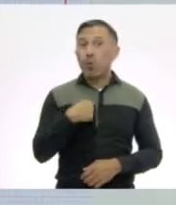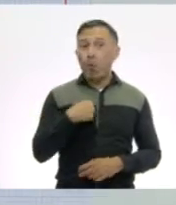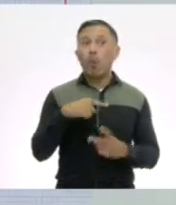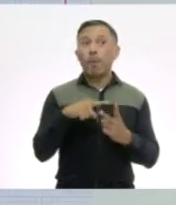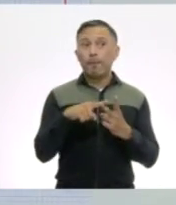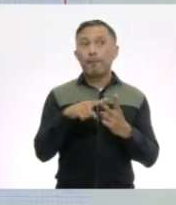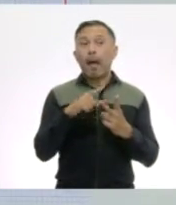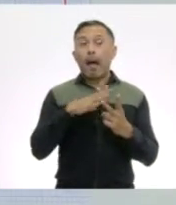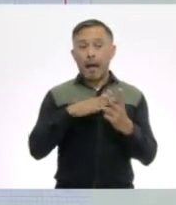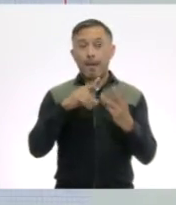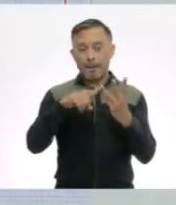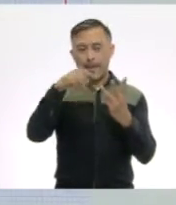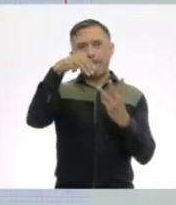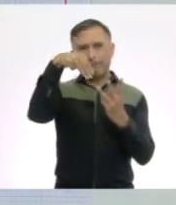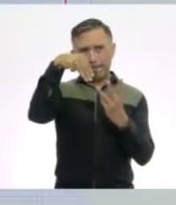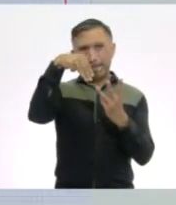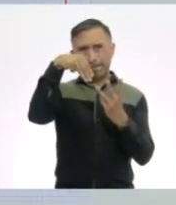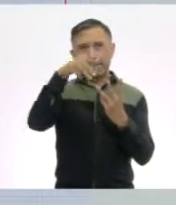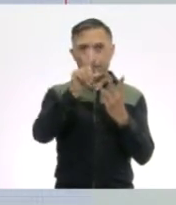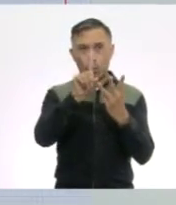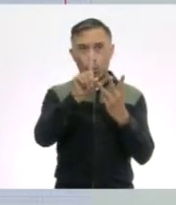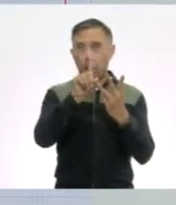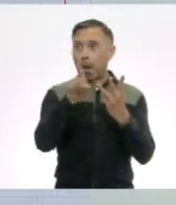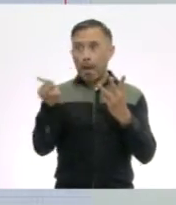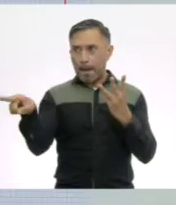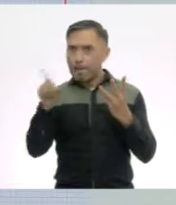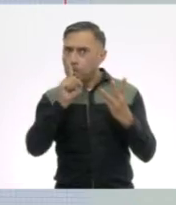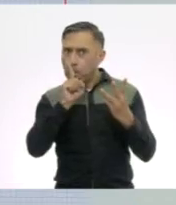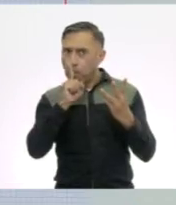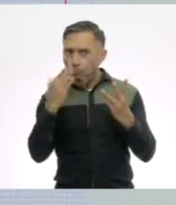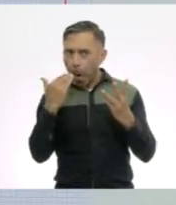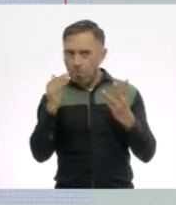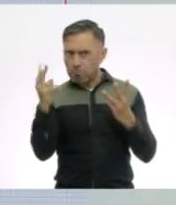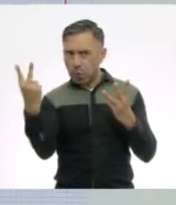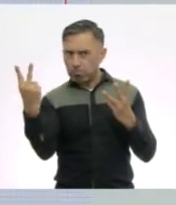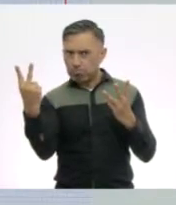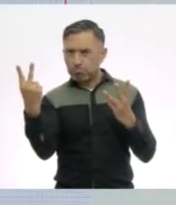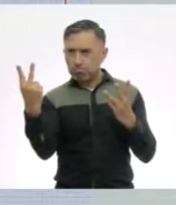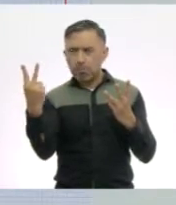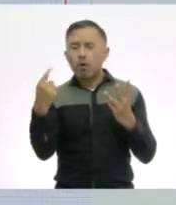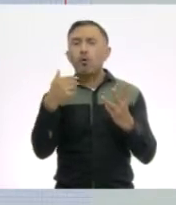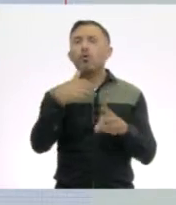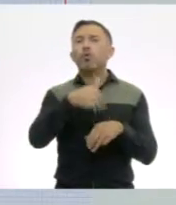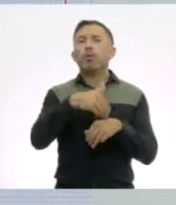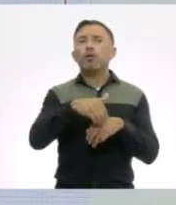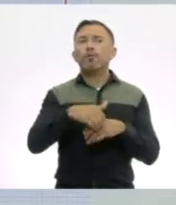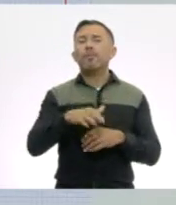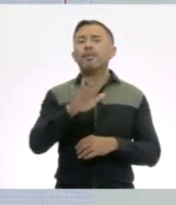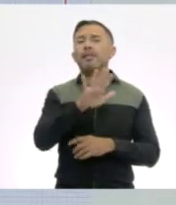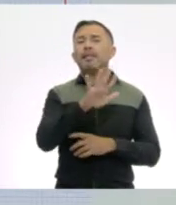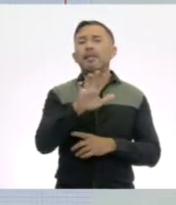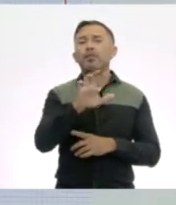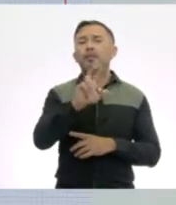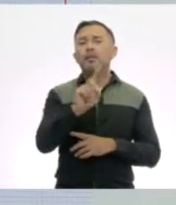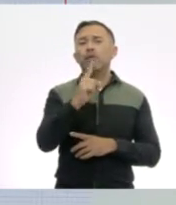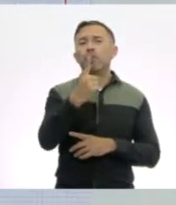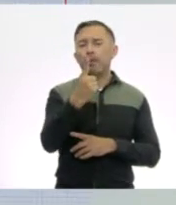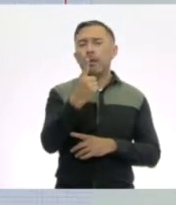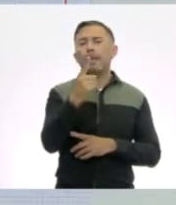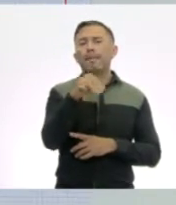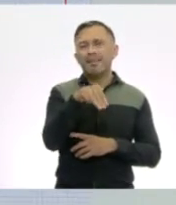María no tenga en este caso ahorita milésimos, mi número son 531 milésimos, el de María